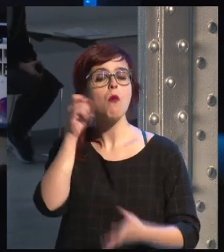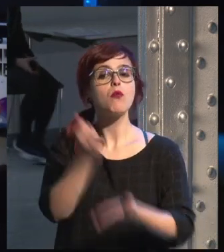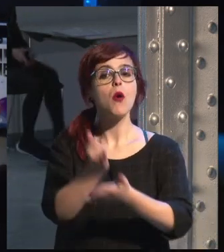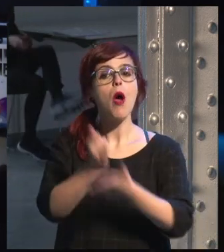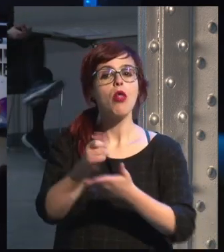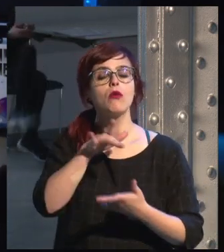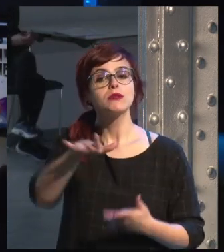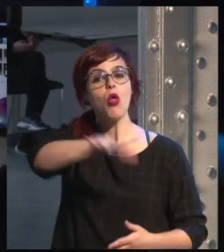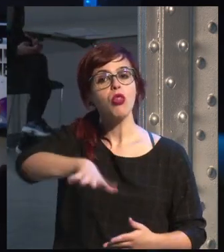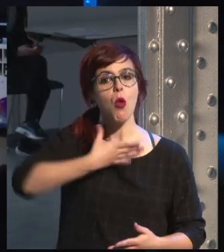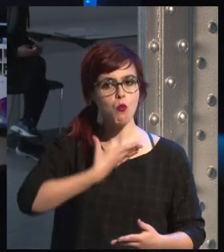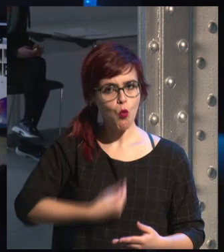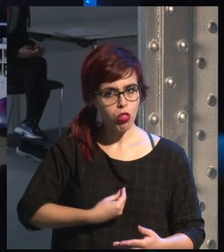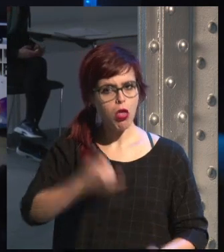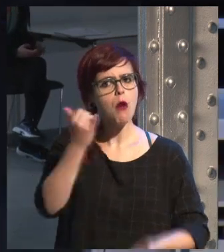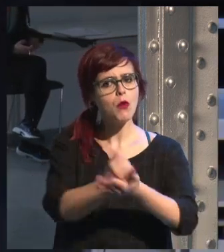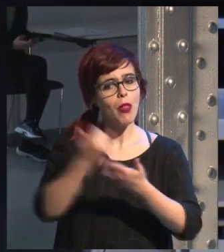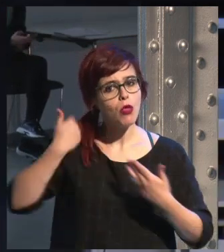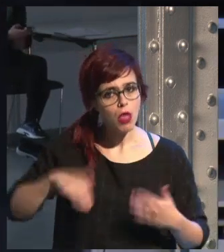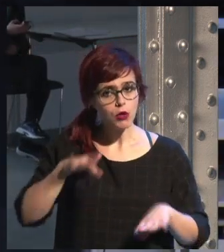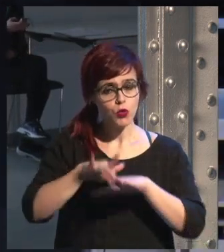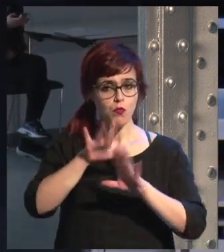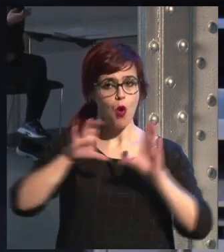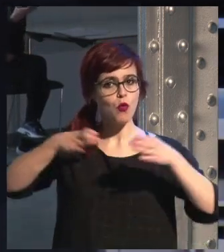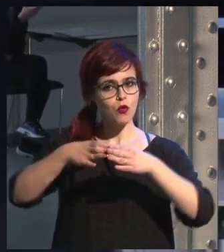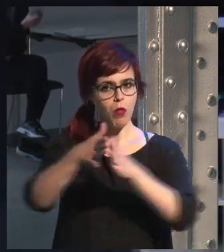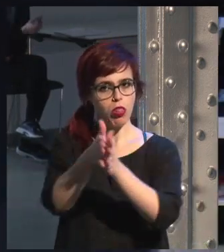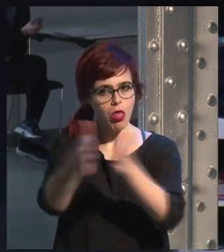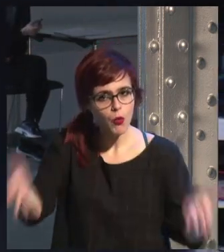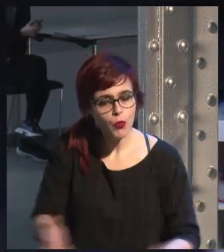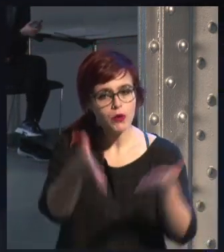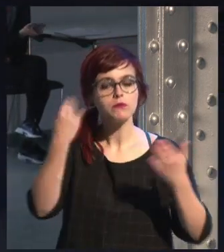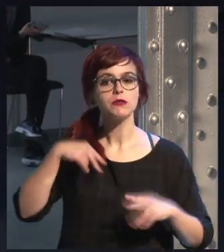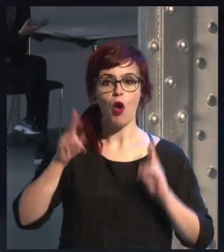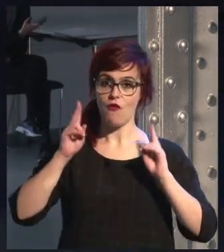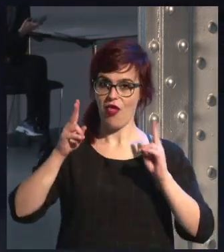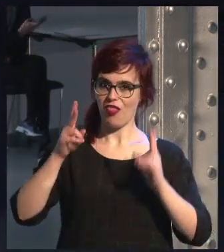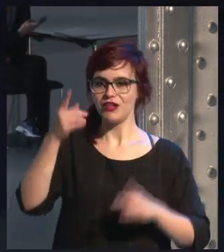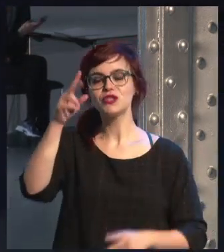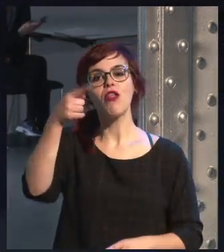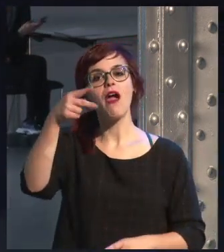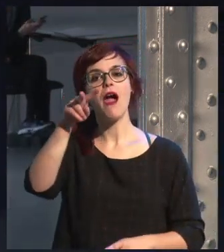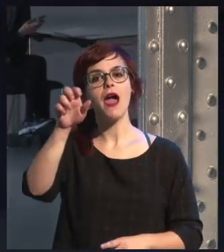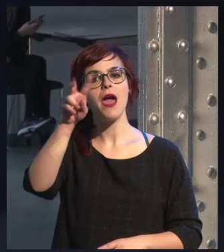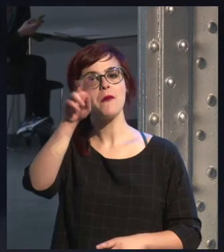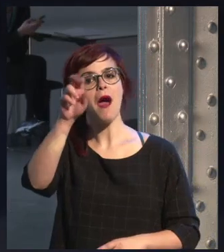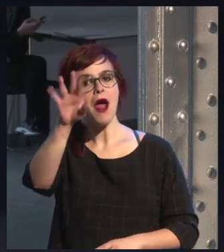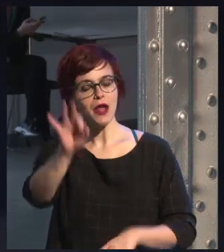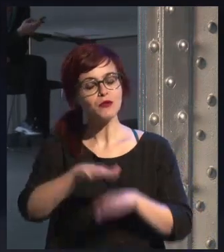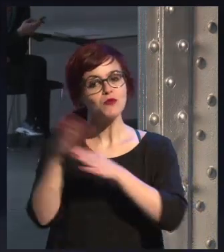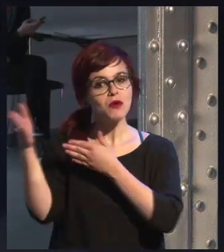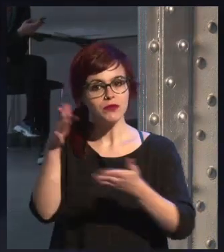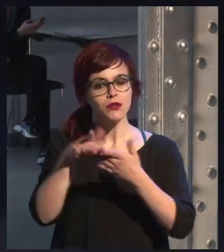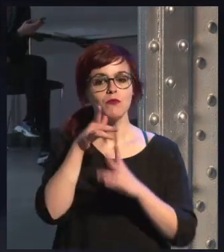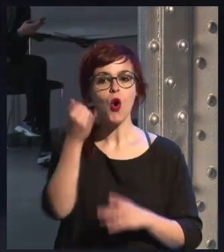Murcia. Los impulsores de este proyecto, y antes de dejaros en manos de Francisco de Guevara, yo creo que os dejo en sus manos,